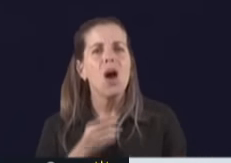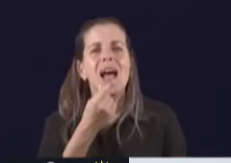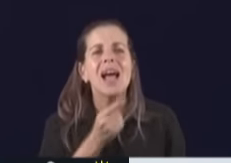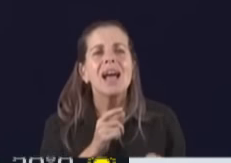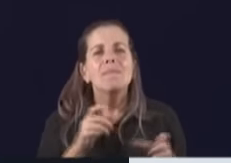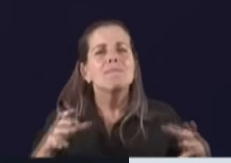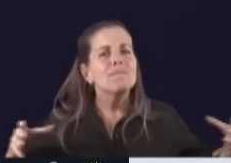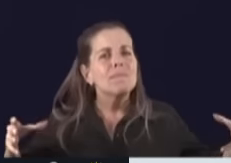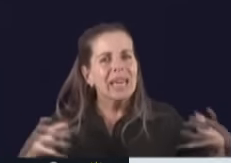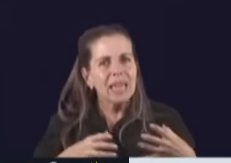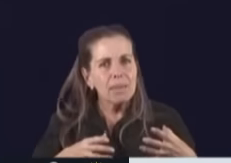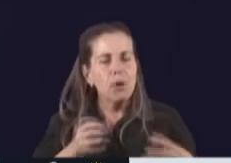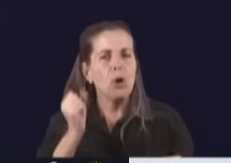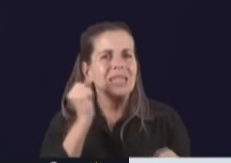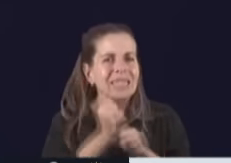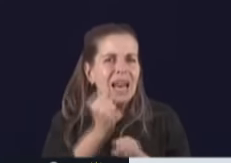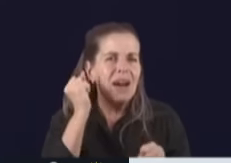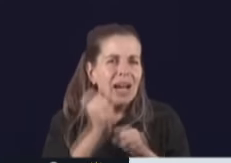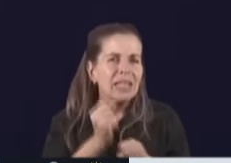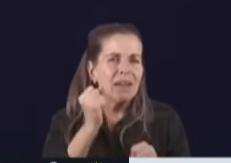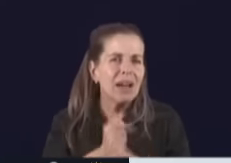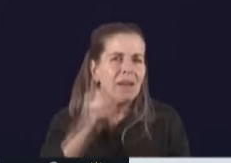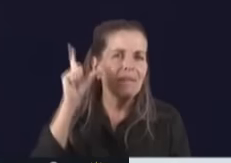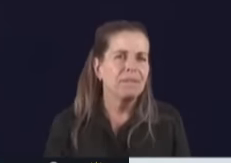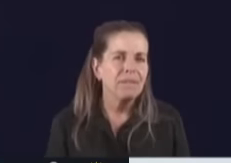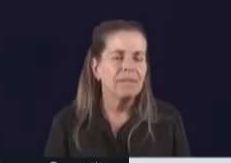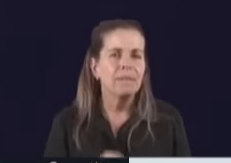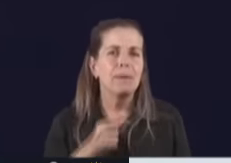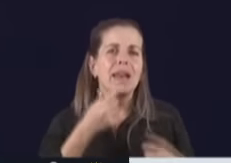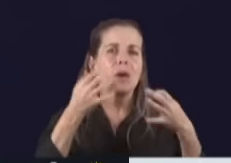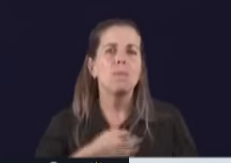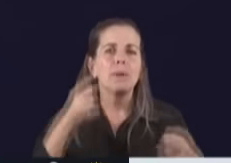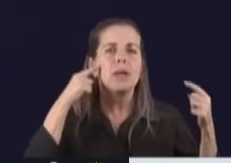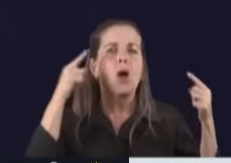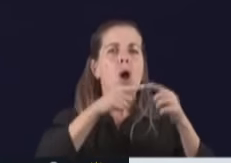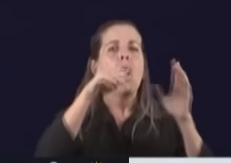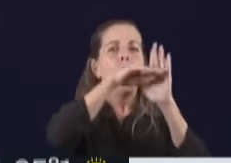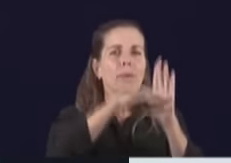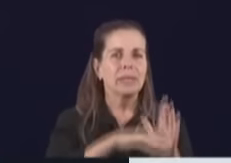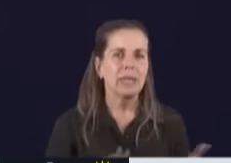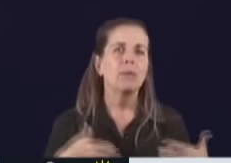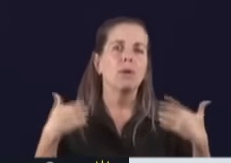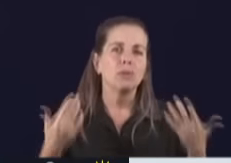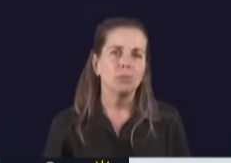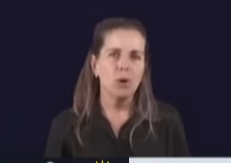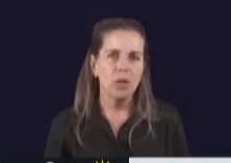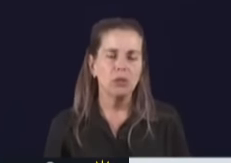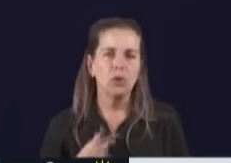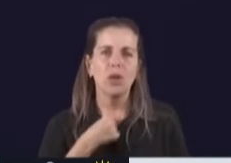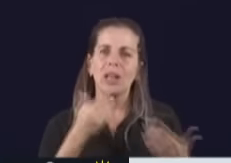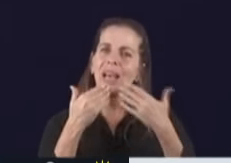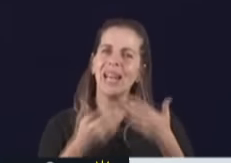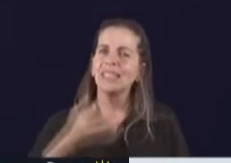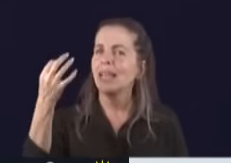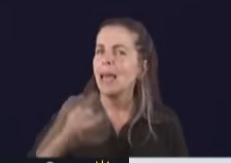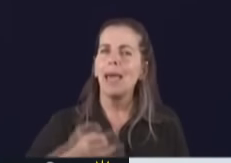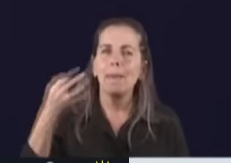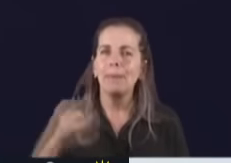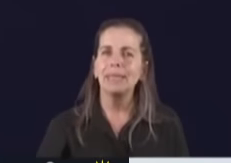día y noche para hacer realidad cada uno de estos objetivos. Por eso quiero agradecer especialmente